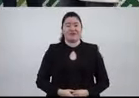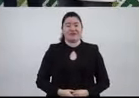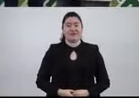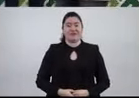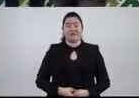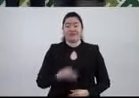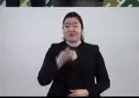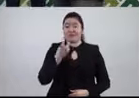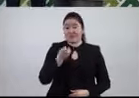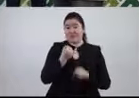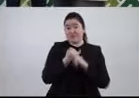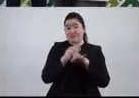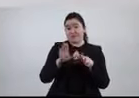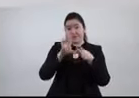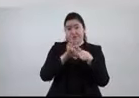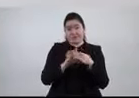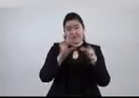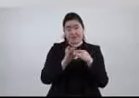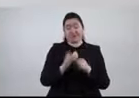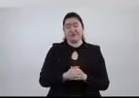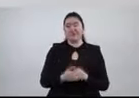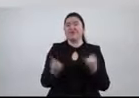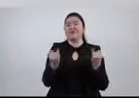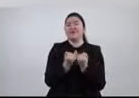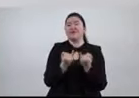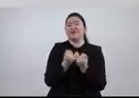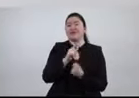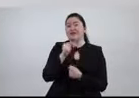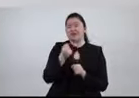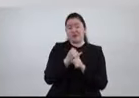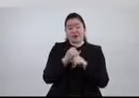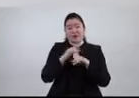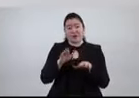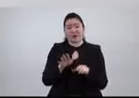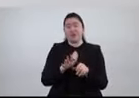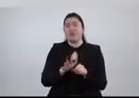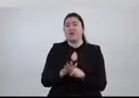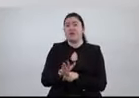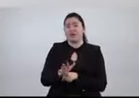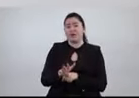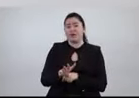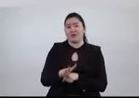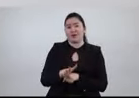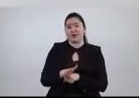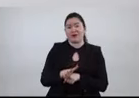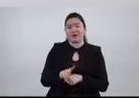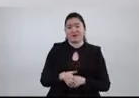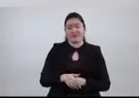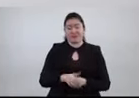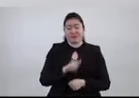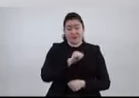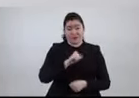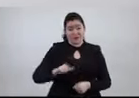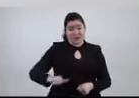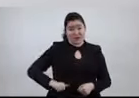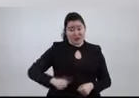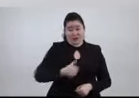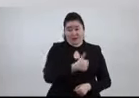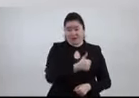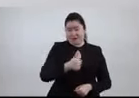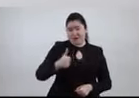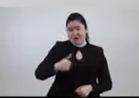Pues este es el informe. De todas maneras, a ver si nos dan la información de acuerdo a la alcaldía a la que